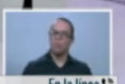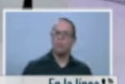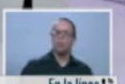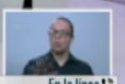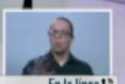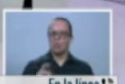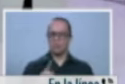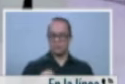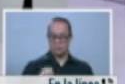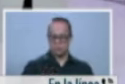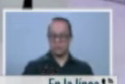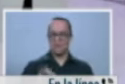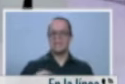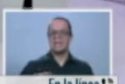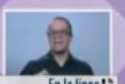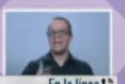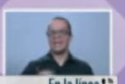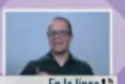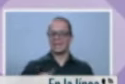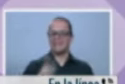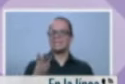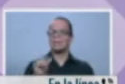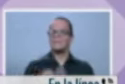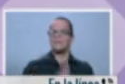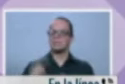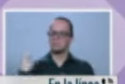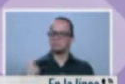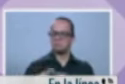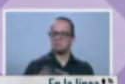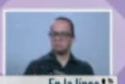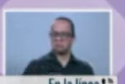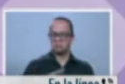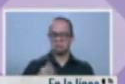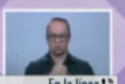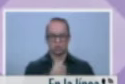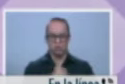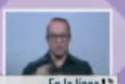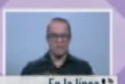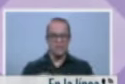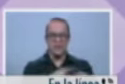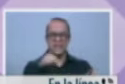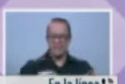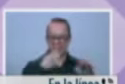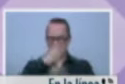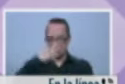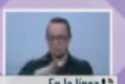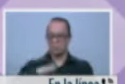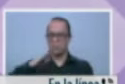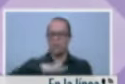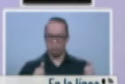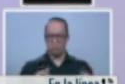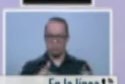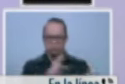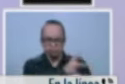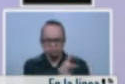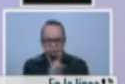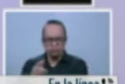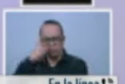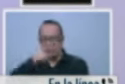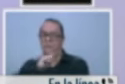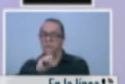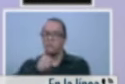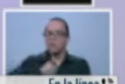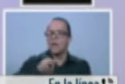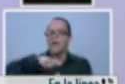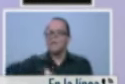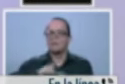representar o sí puede ser un elemento diferenciador, un elemento que les ayude a tomar una decisión mucho más informada, a partir no